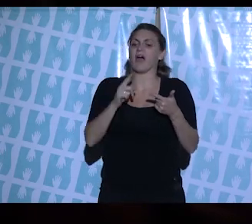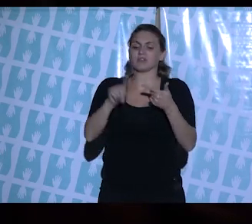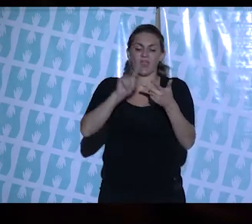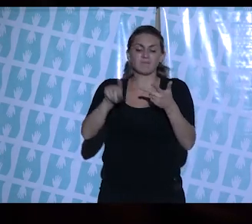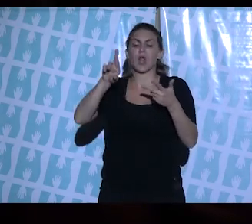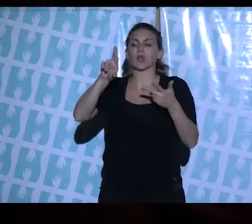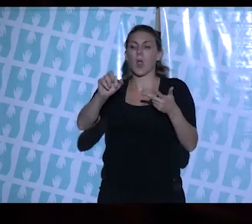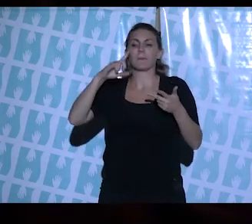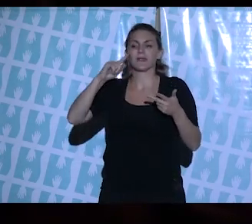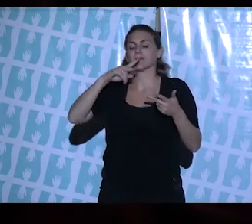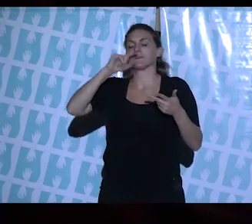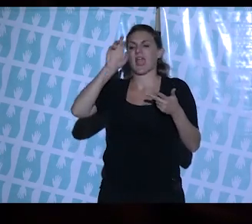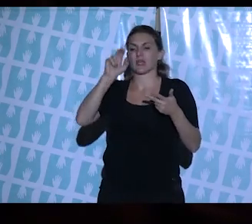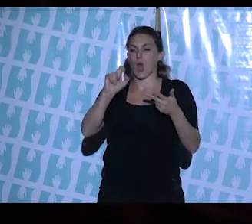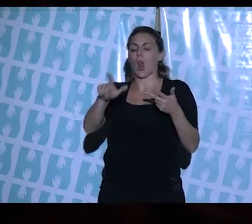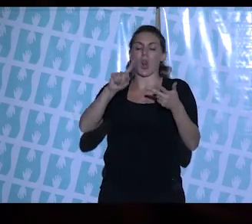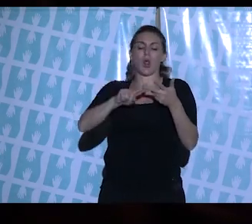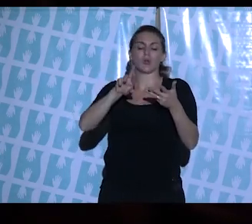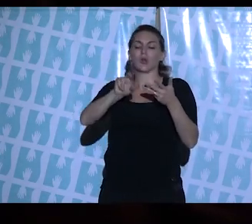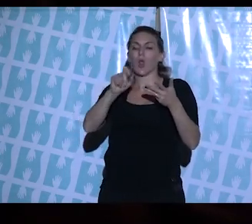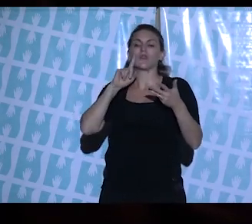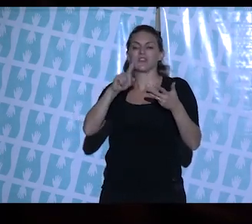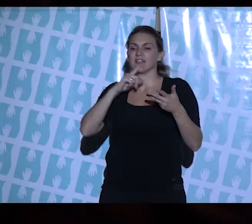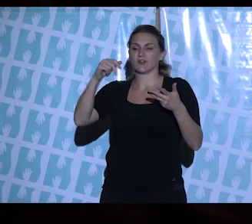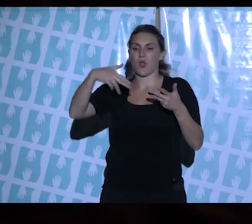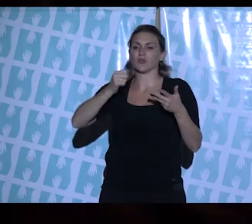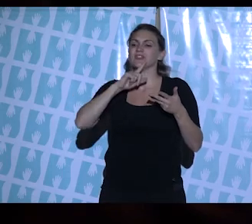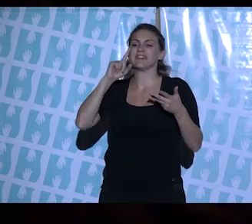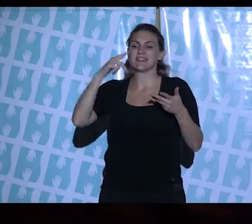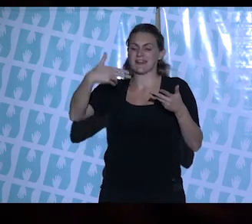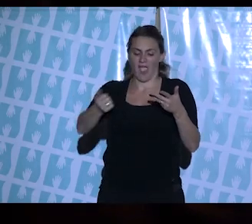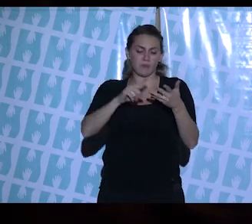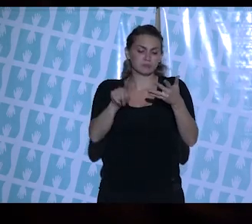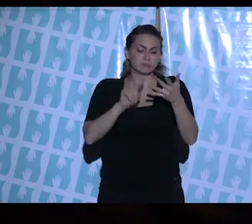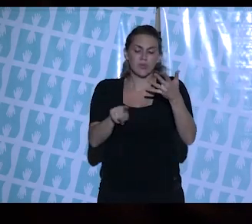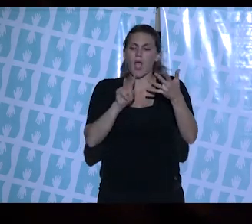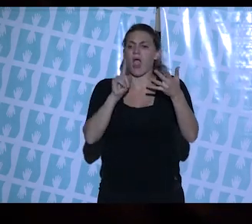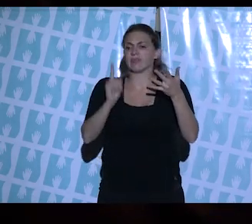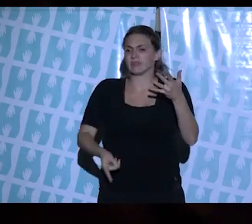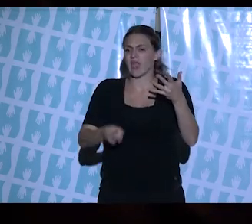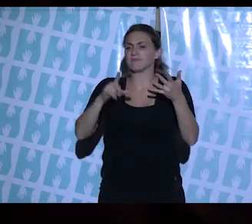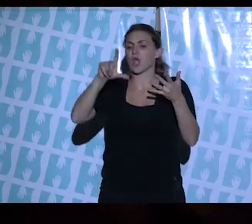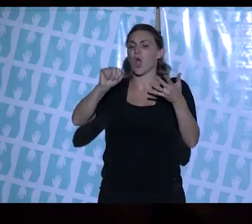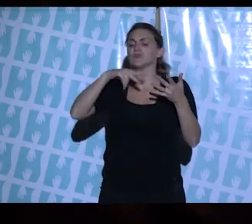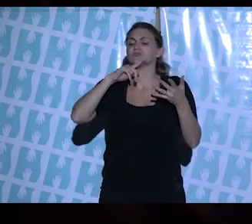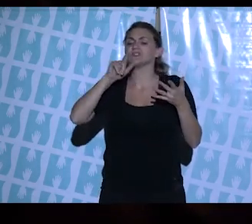el ropinirol, la rotigotina, tenemos drogas como los inhibidores de la COM, como el CONTAN,